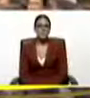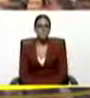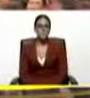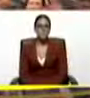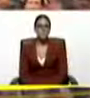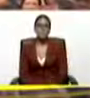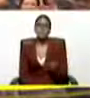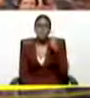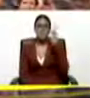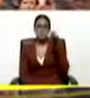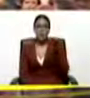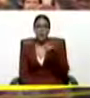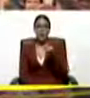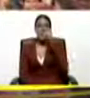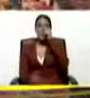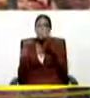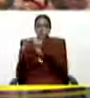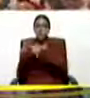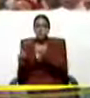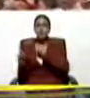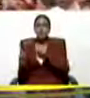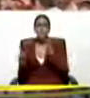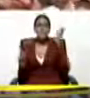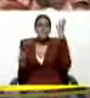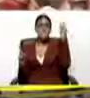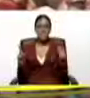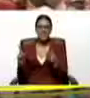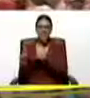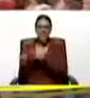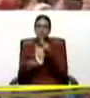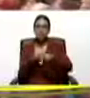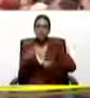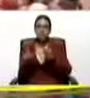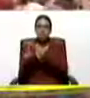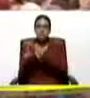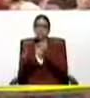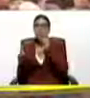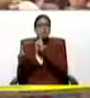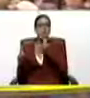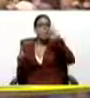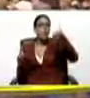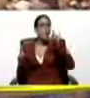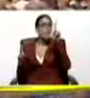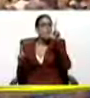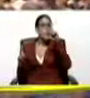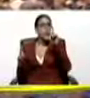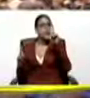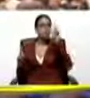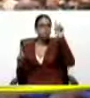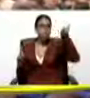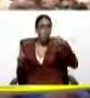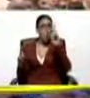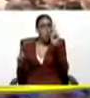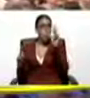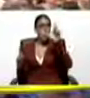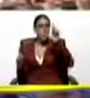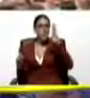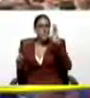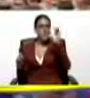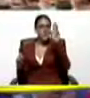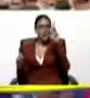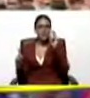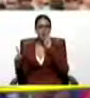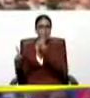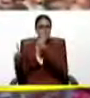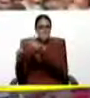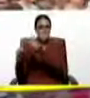Mira, hay un muchacho de Petare que se llama Julbrer. Vamos a darle un aplauso a Julbrer